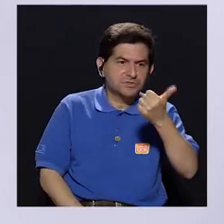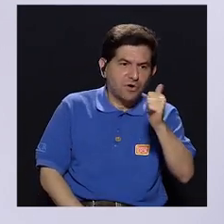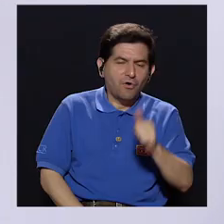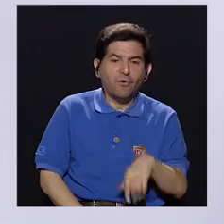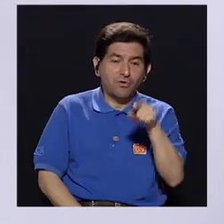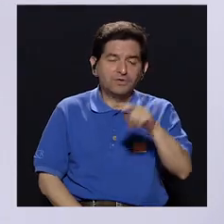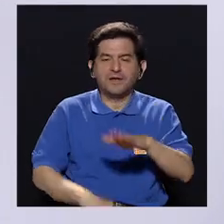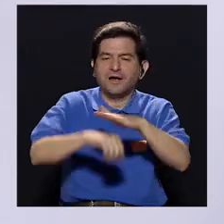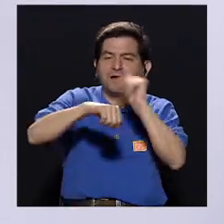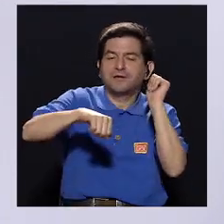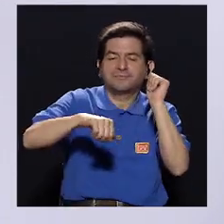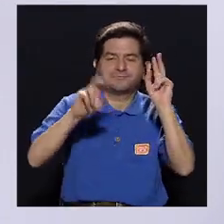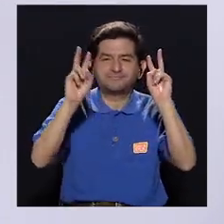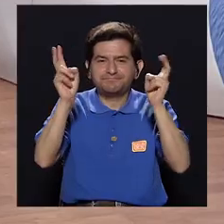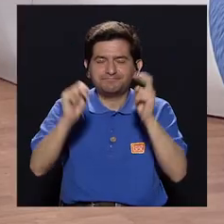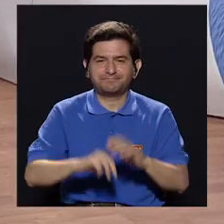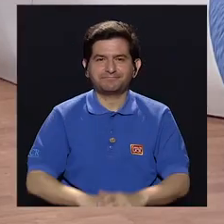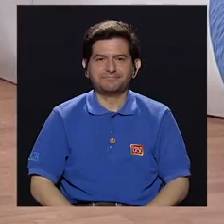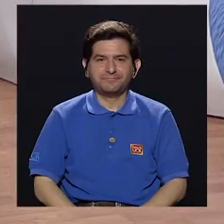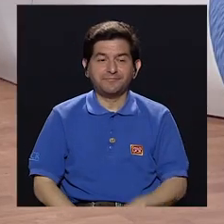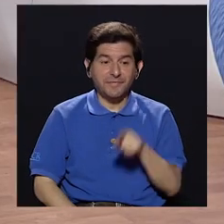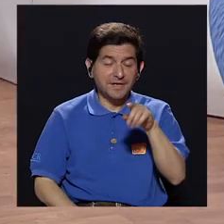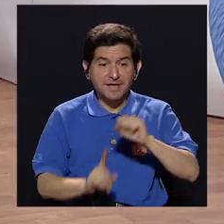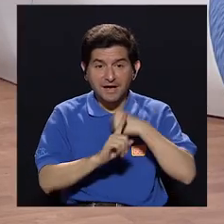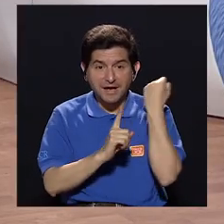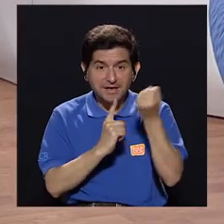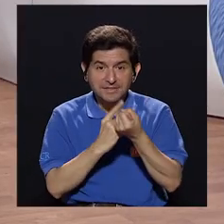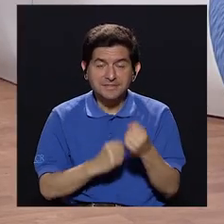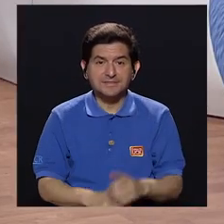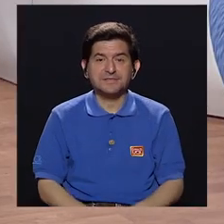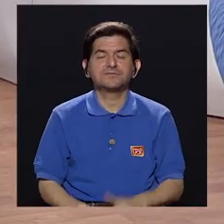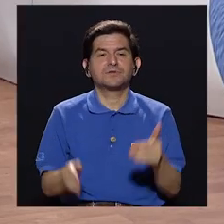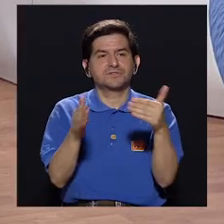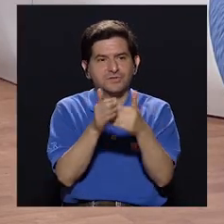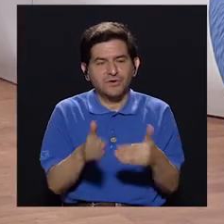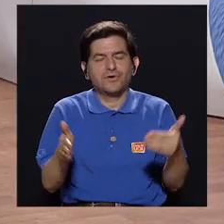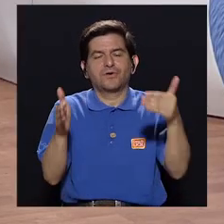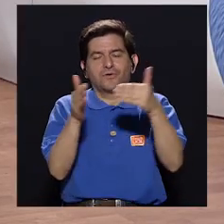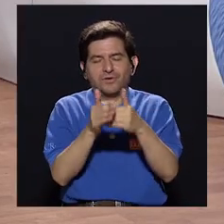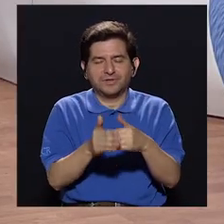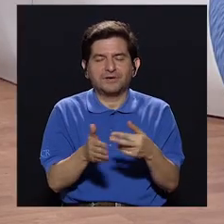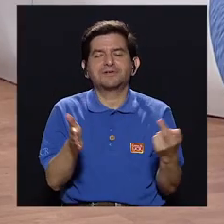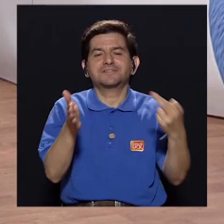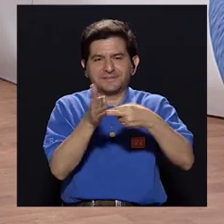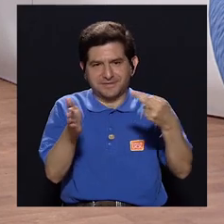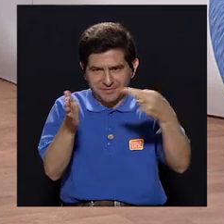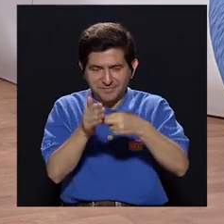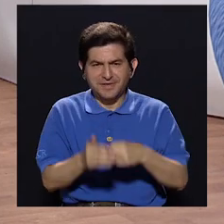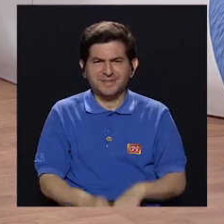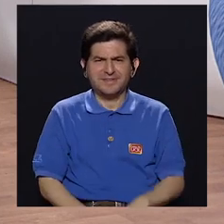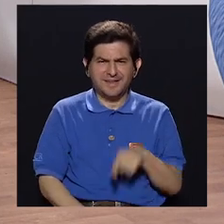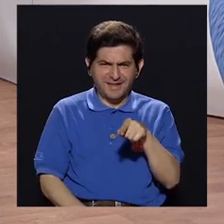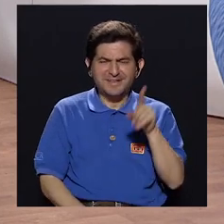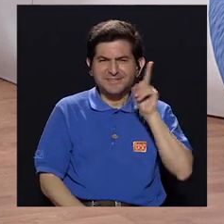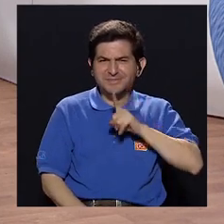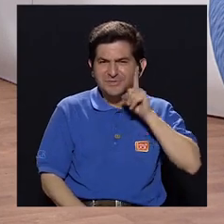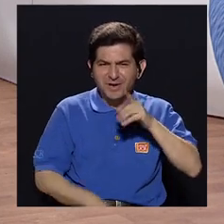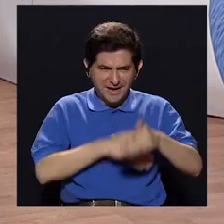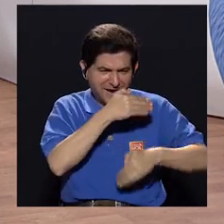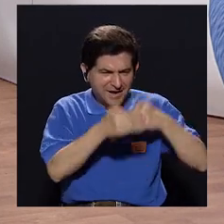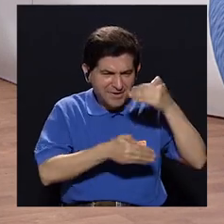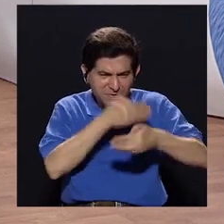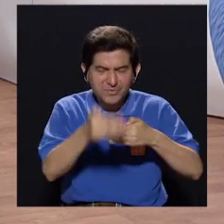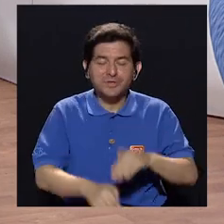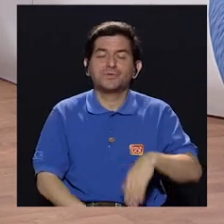colega suya las las llamó y en ese andar ahí por la flor nuevamente verdaderamente un engaño es un engaño un